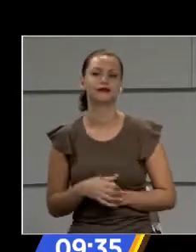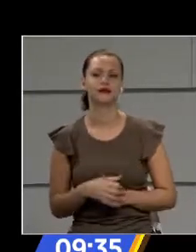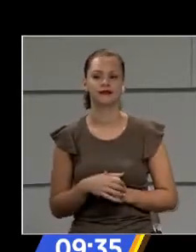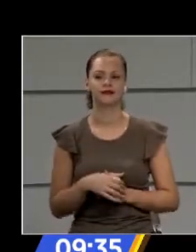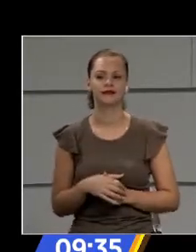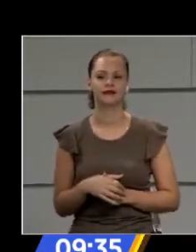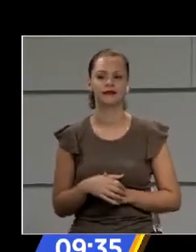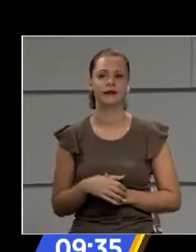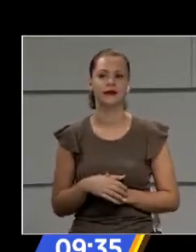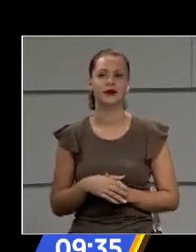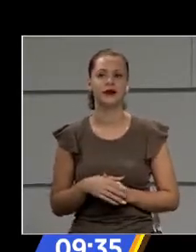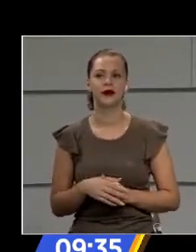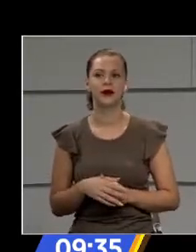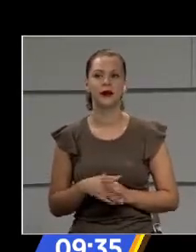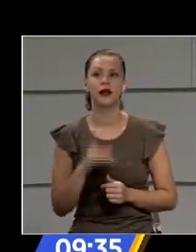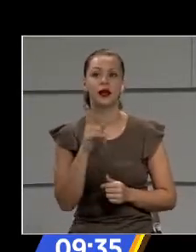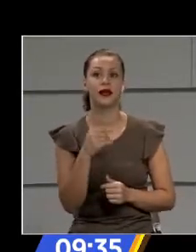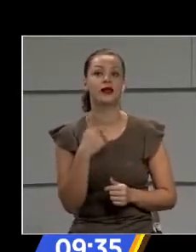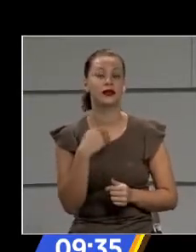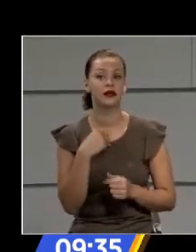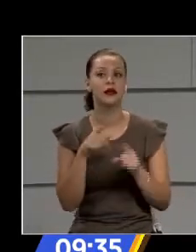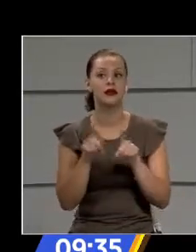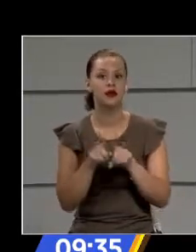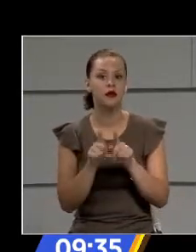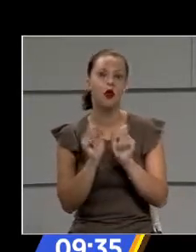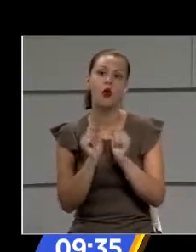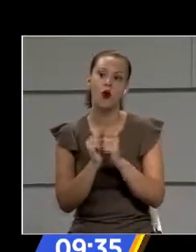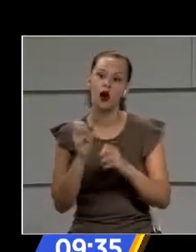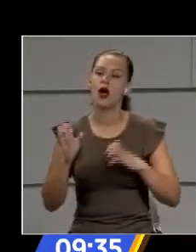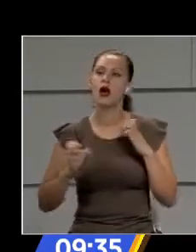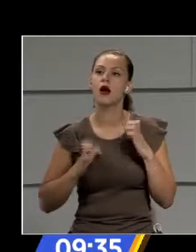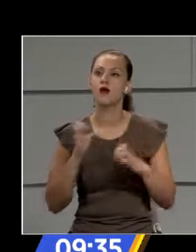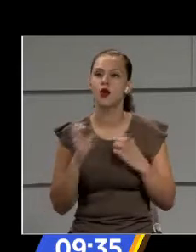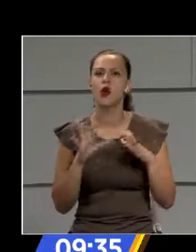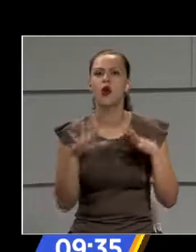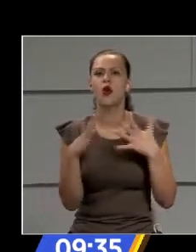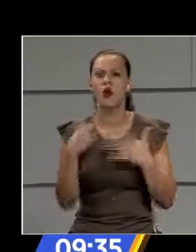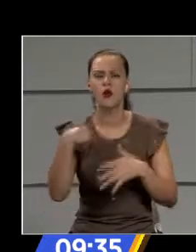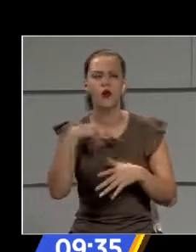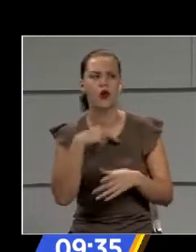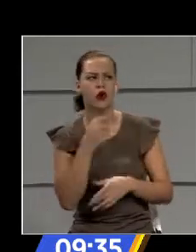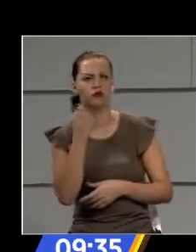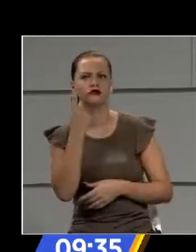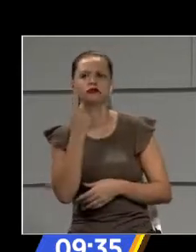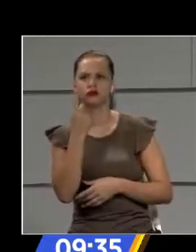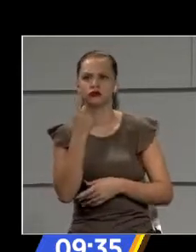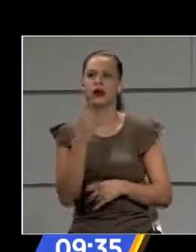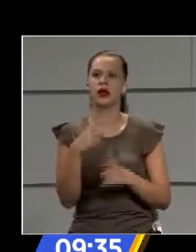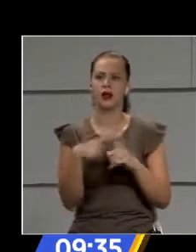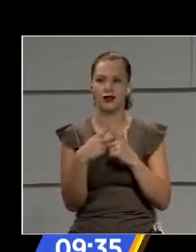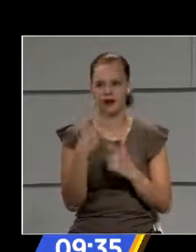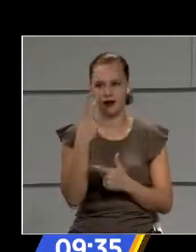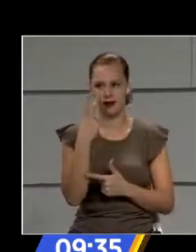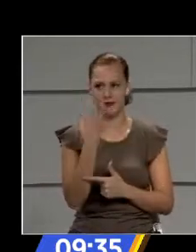vamos entonces a... aquí hay también otro. Tiene que ver con nuestras emociones, cómo reaccionamos también, ¿verdad? Entonces vamos a